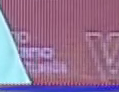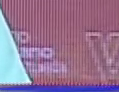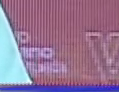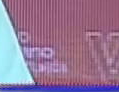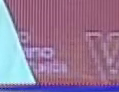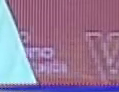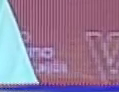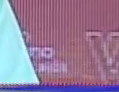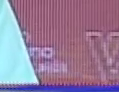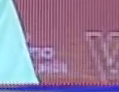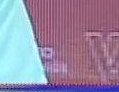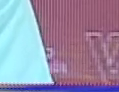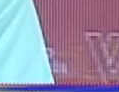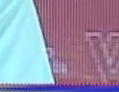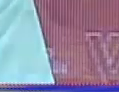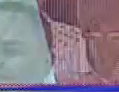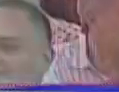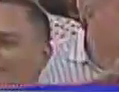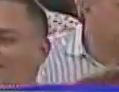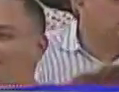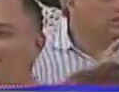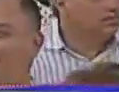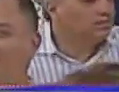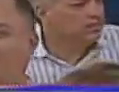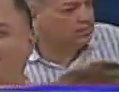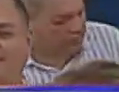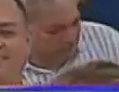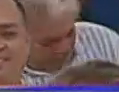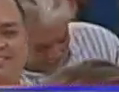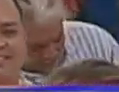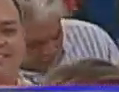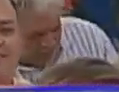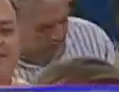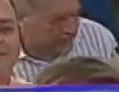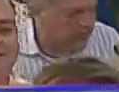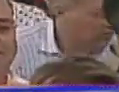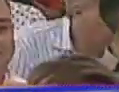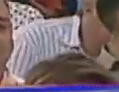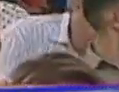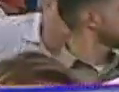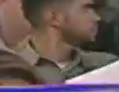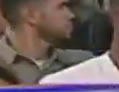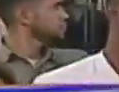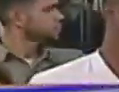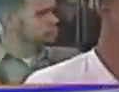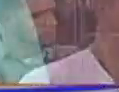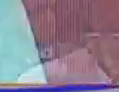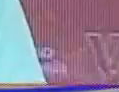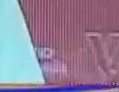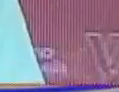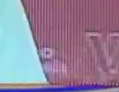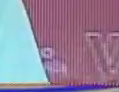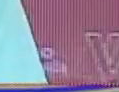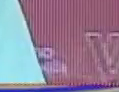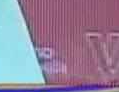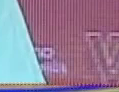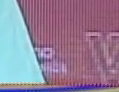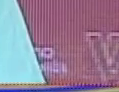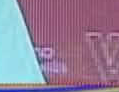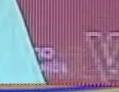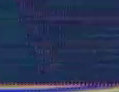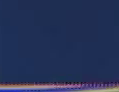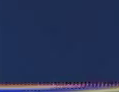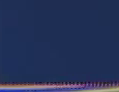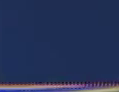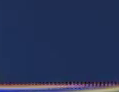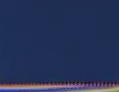de radio y televisión. Pero antes de informar, Héctor, ¿llegaste hoy en la madrugada? Correcto, presidente,